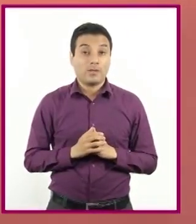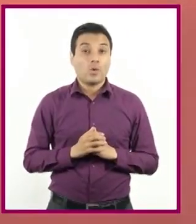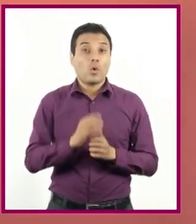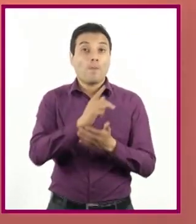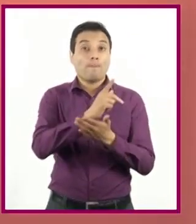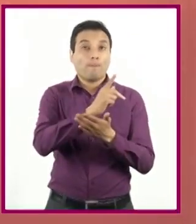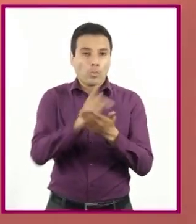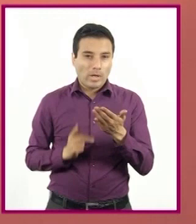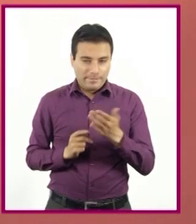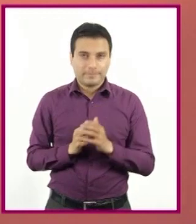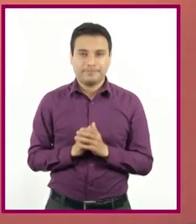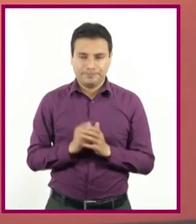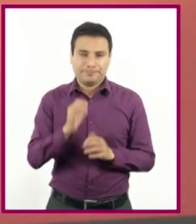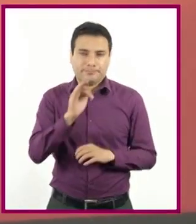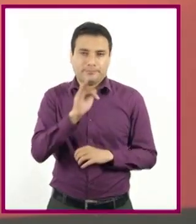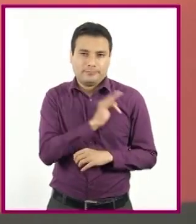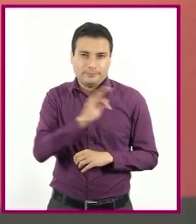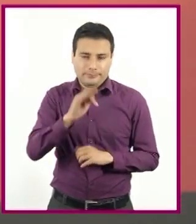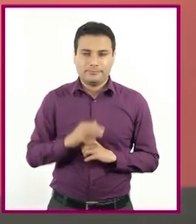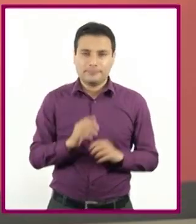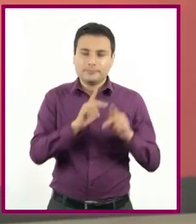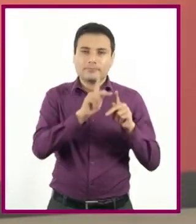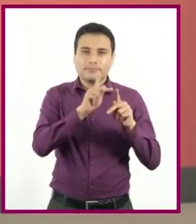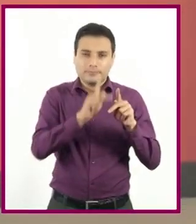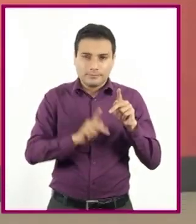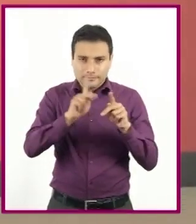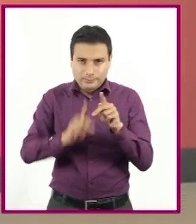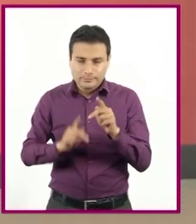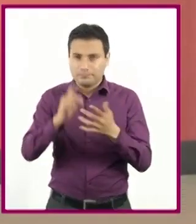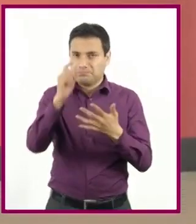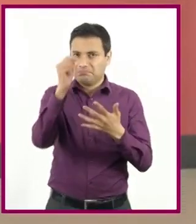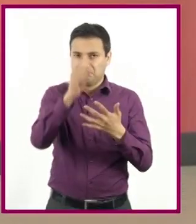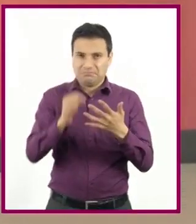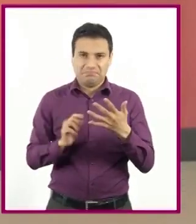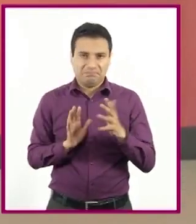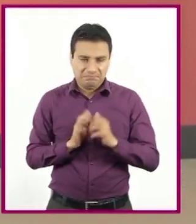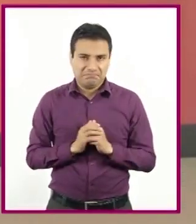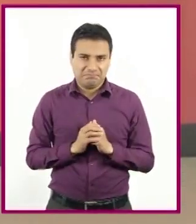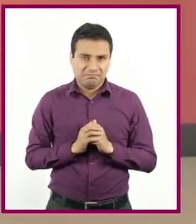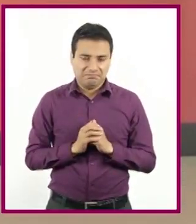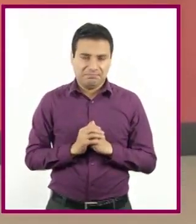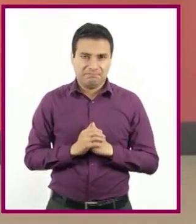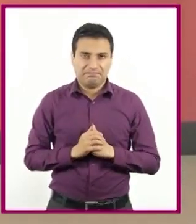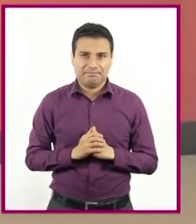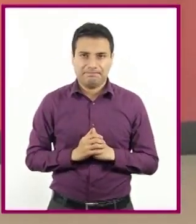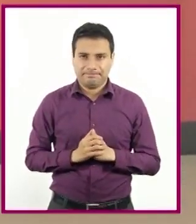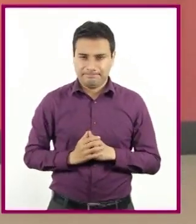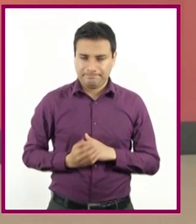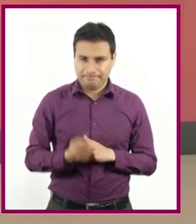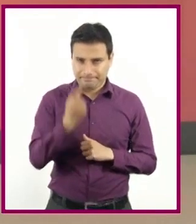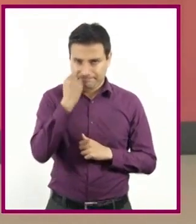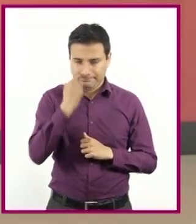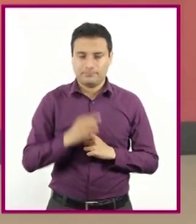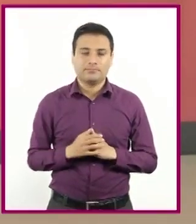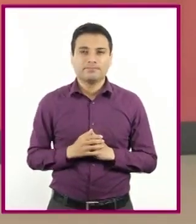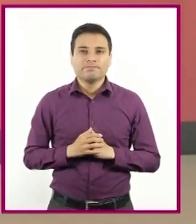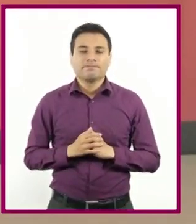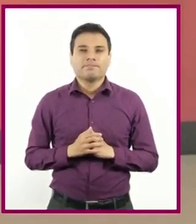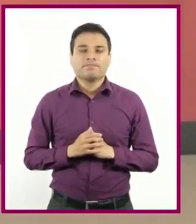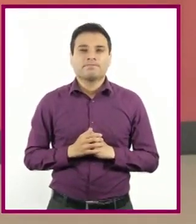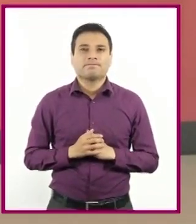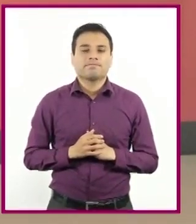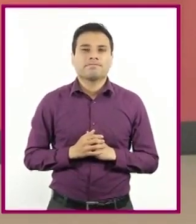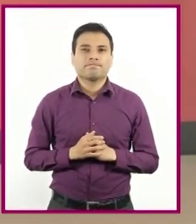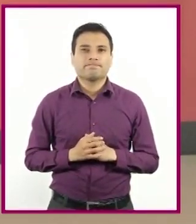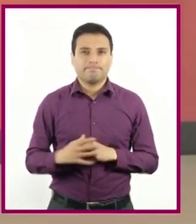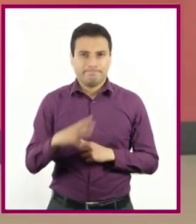en diferentes secciones, mismas que tendrán sus propios temas centrales. Es decir, vas a crear